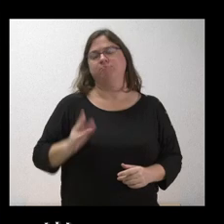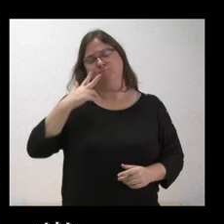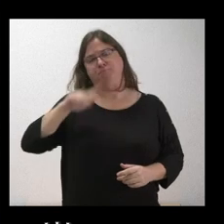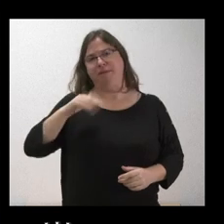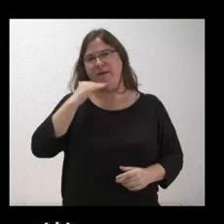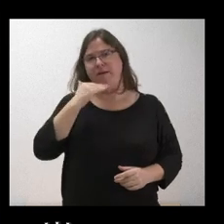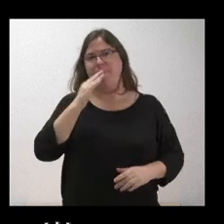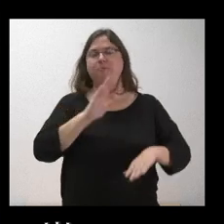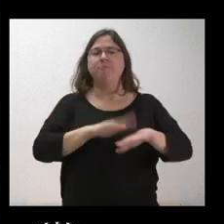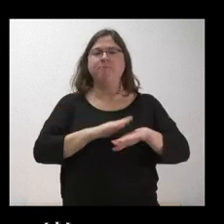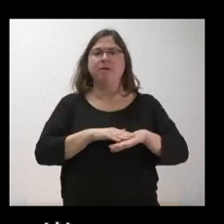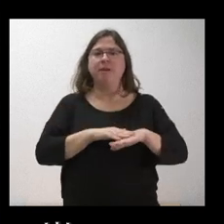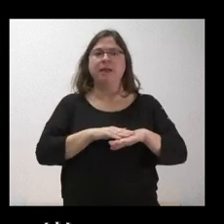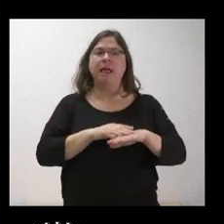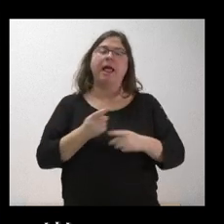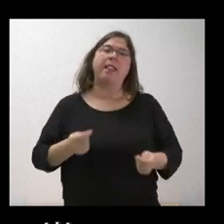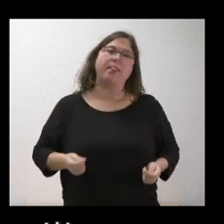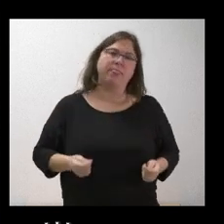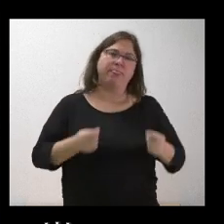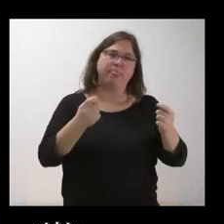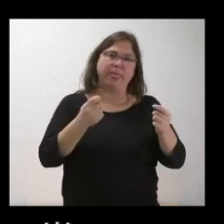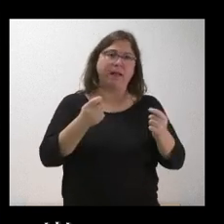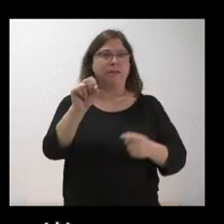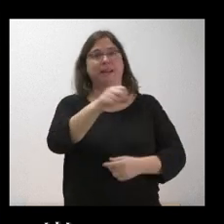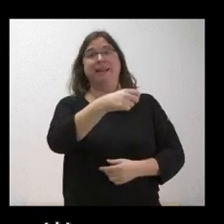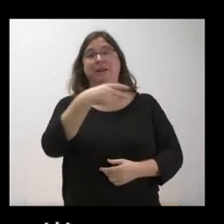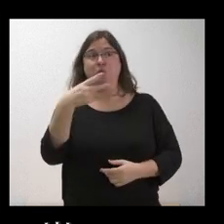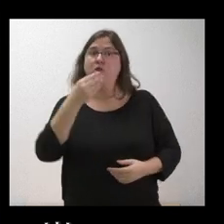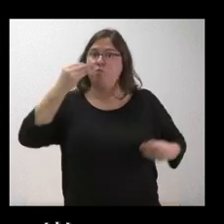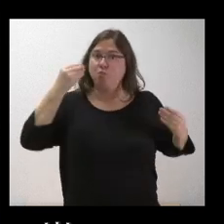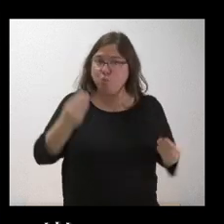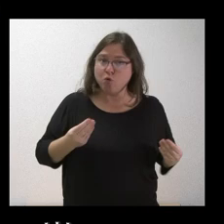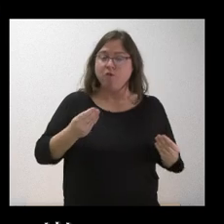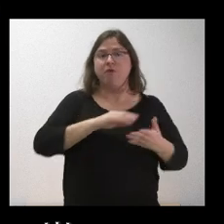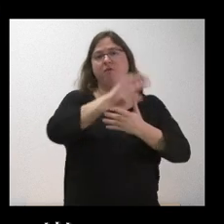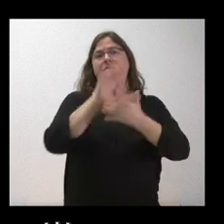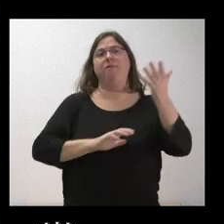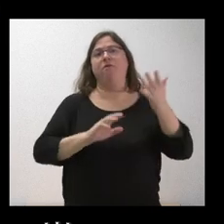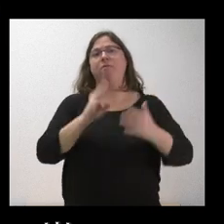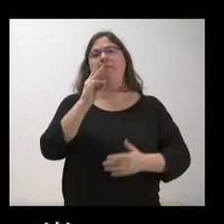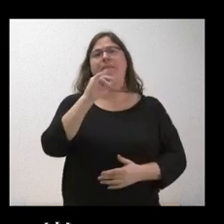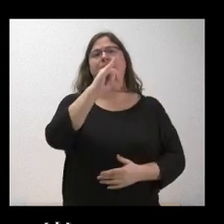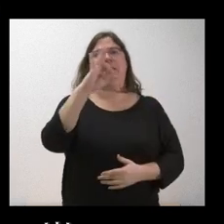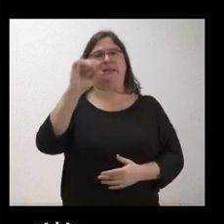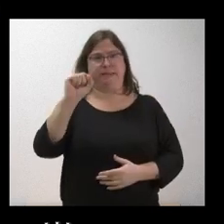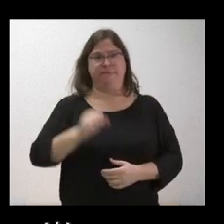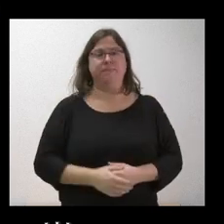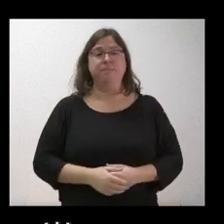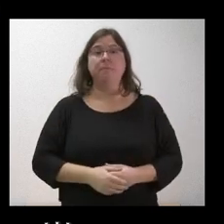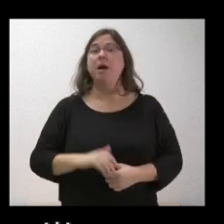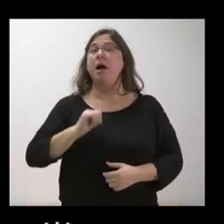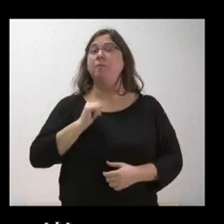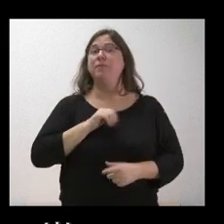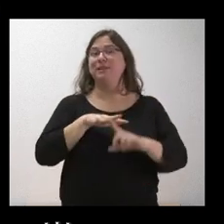para reconocerles su aportación a al resultado muy bueno en el informe en el informe pisa aprovechando la